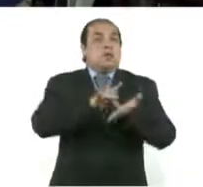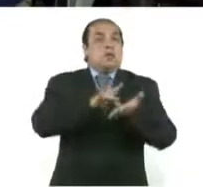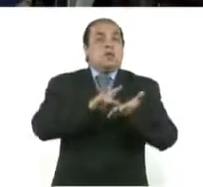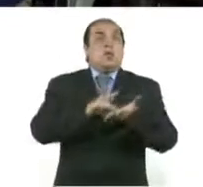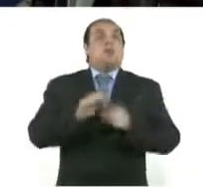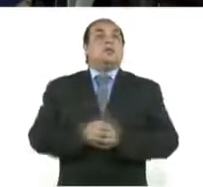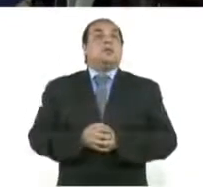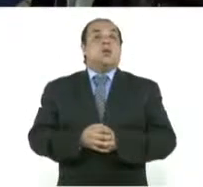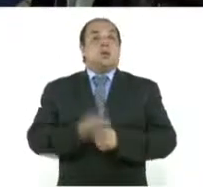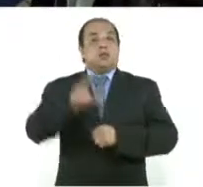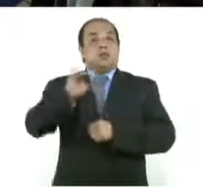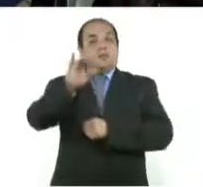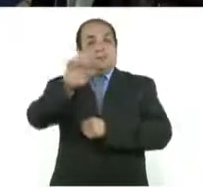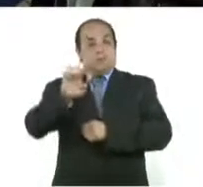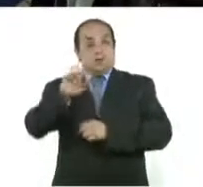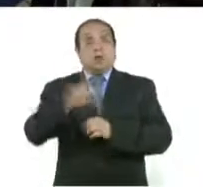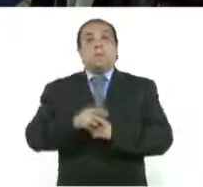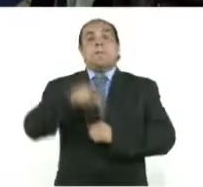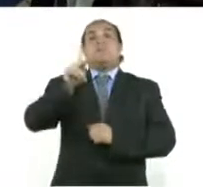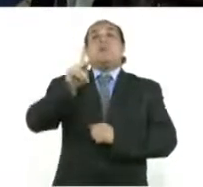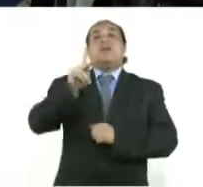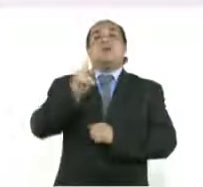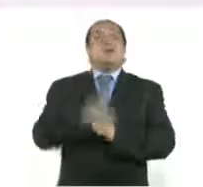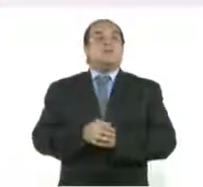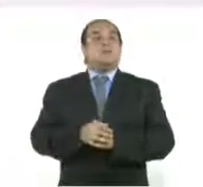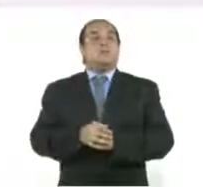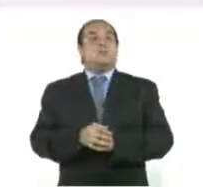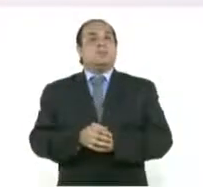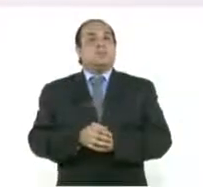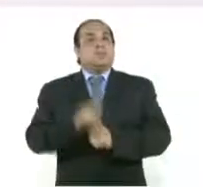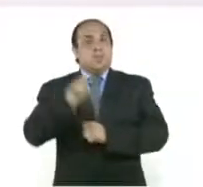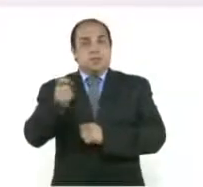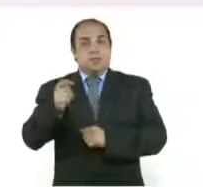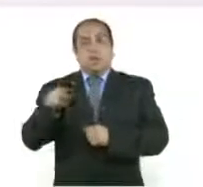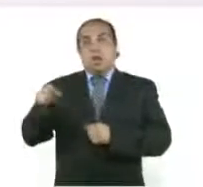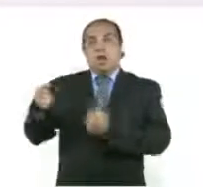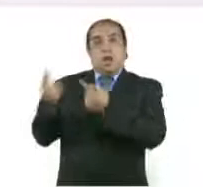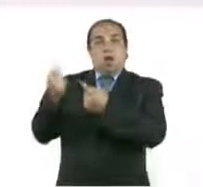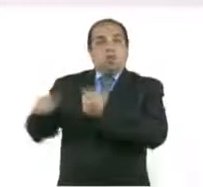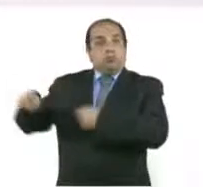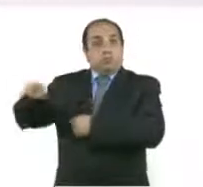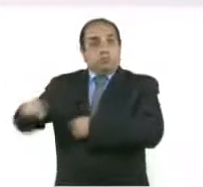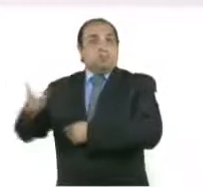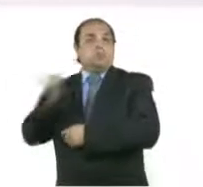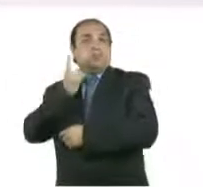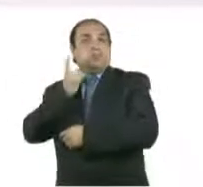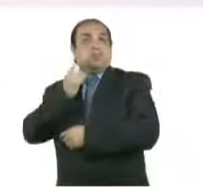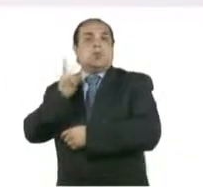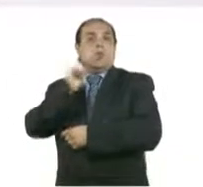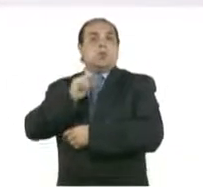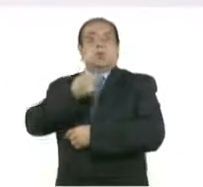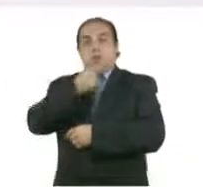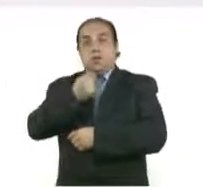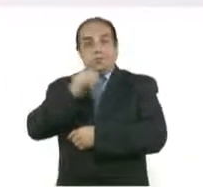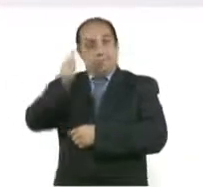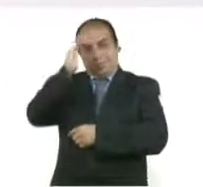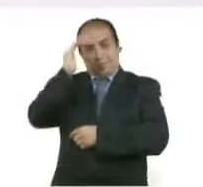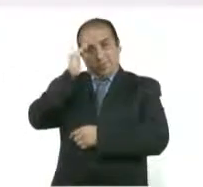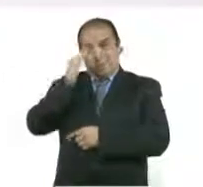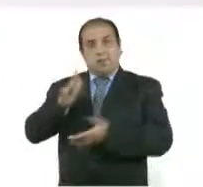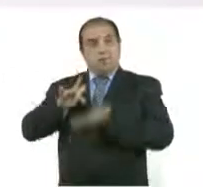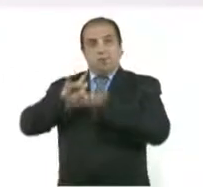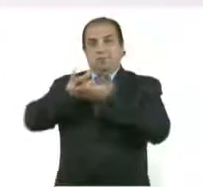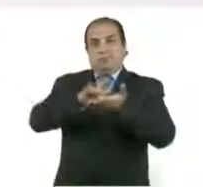Electricidad. Pero sí significa que hay diputados y diputadas que no piensan en la